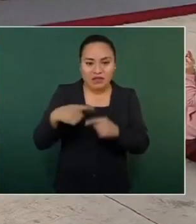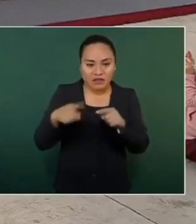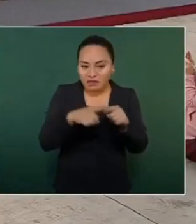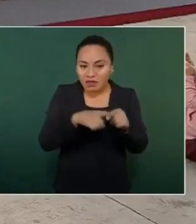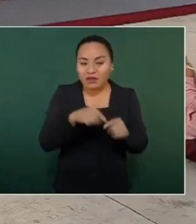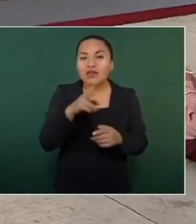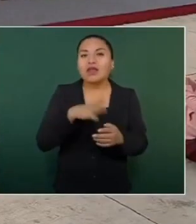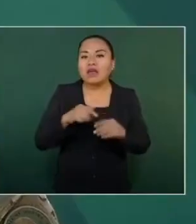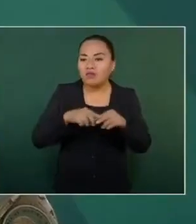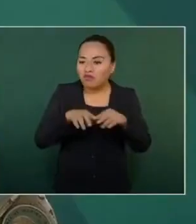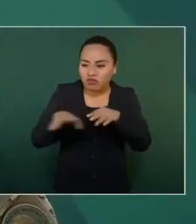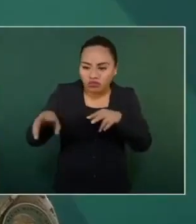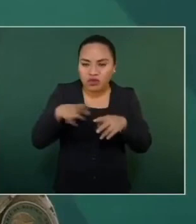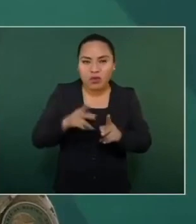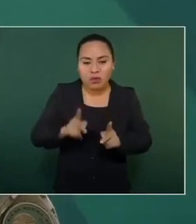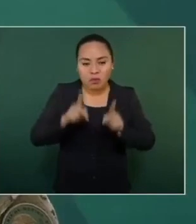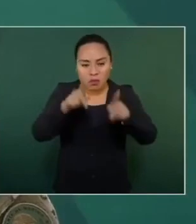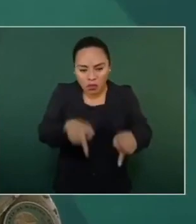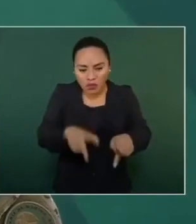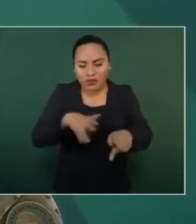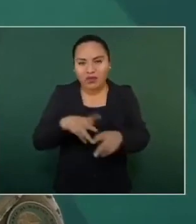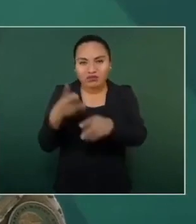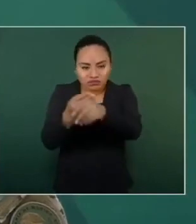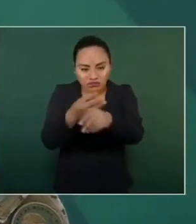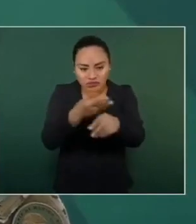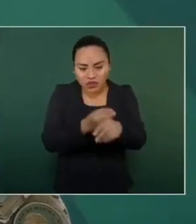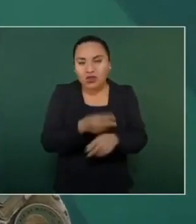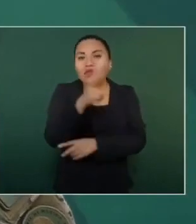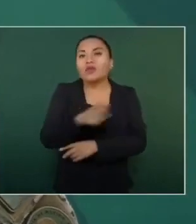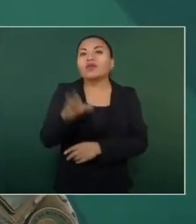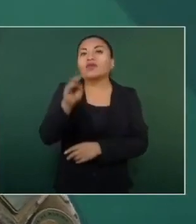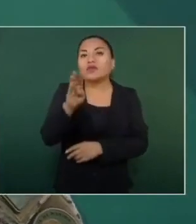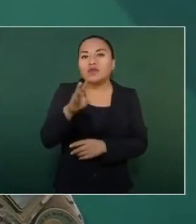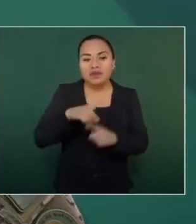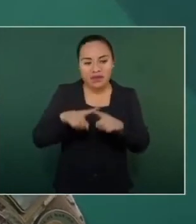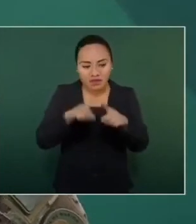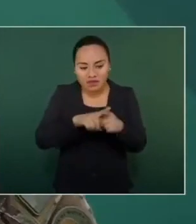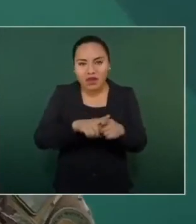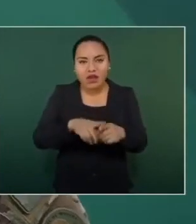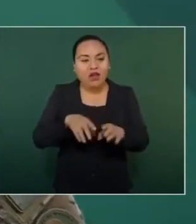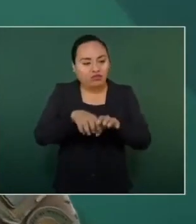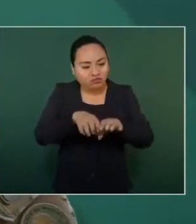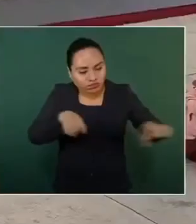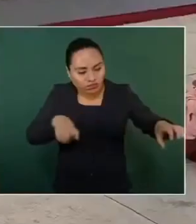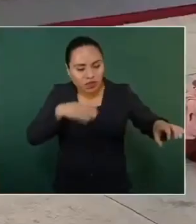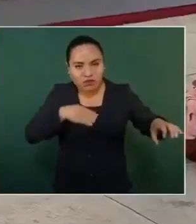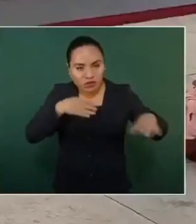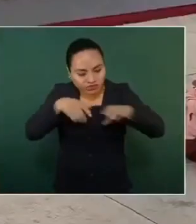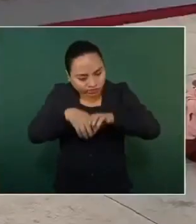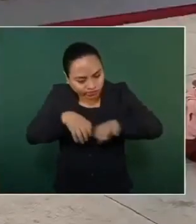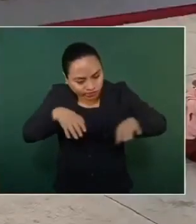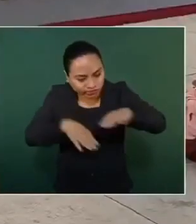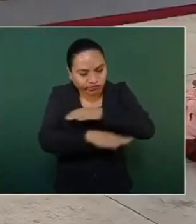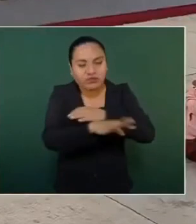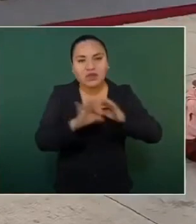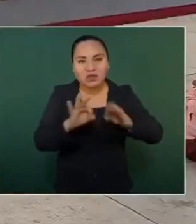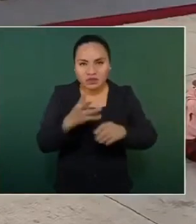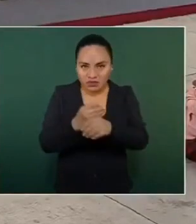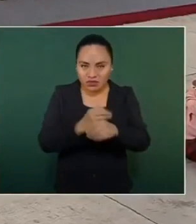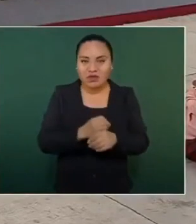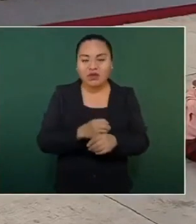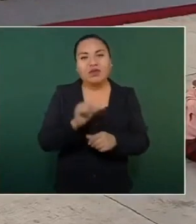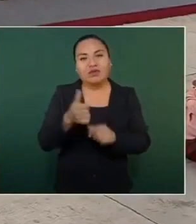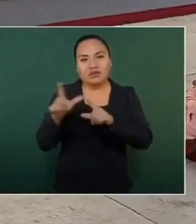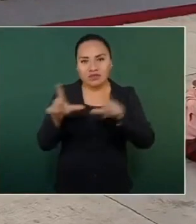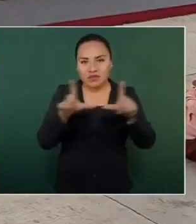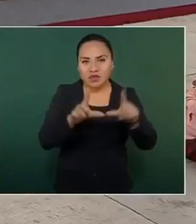vías, 82 puentes y 290 obras de drenaje. La siguiente, por favor. Asimismo, haremos